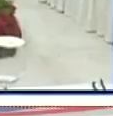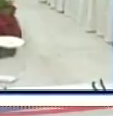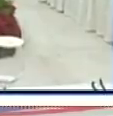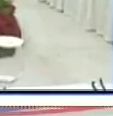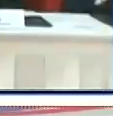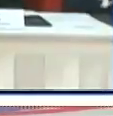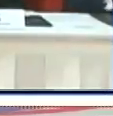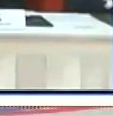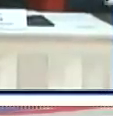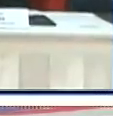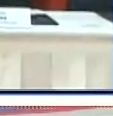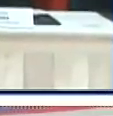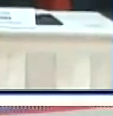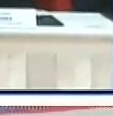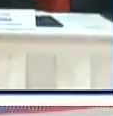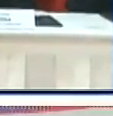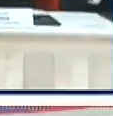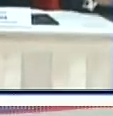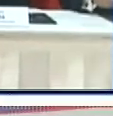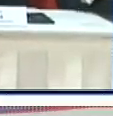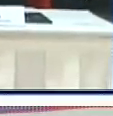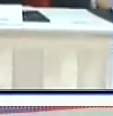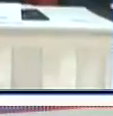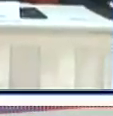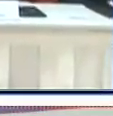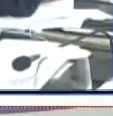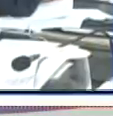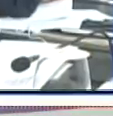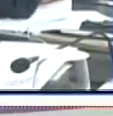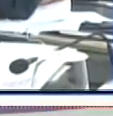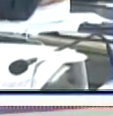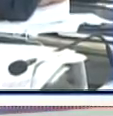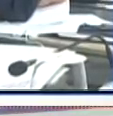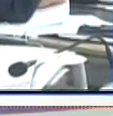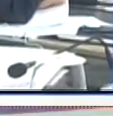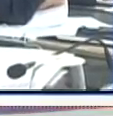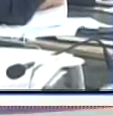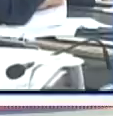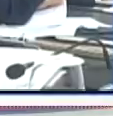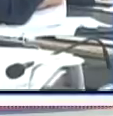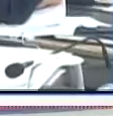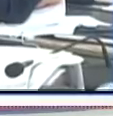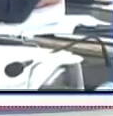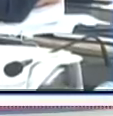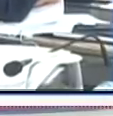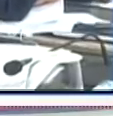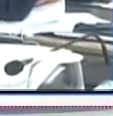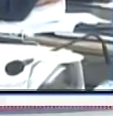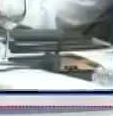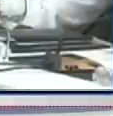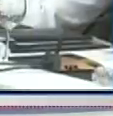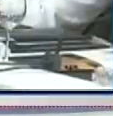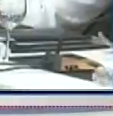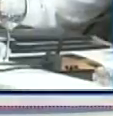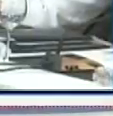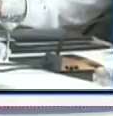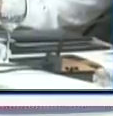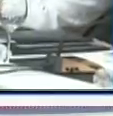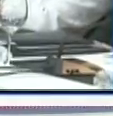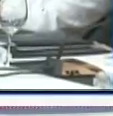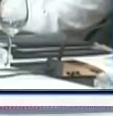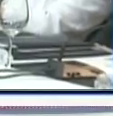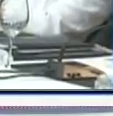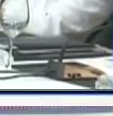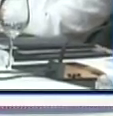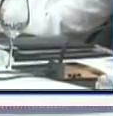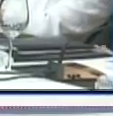No es la guerra, la guarimba, la violencia. Diálogo, diálogo y más diálogo. Yo